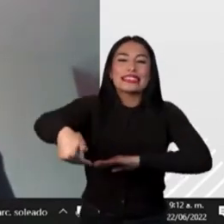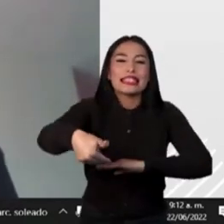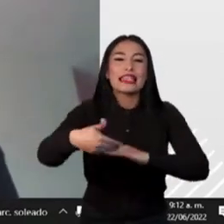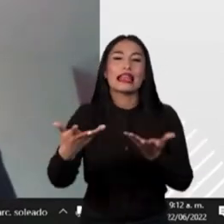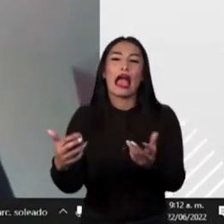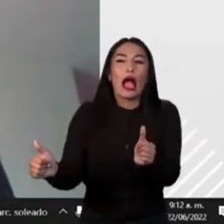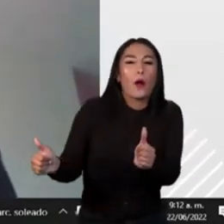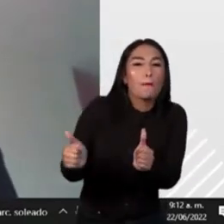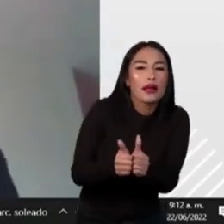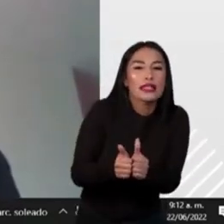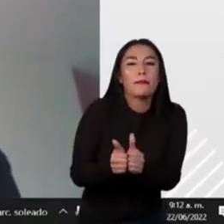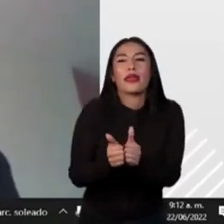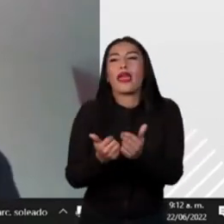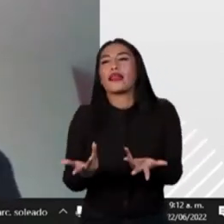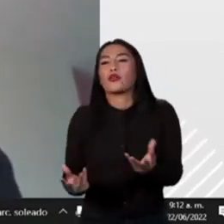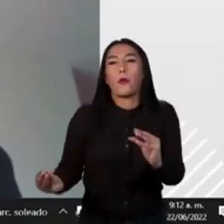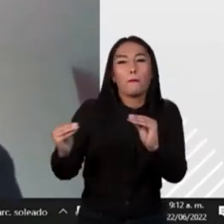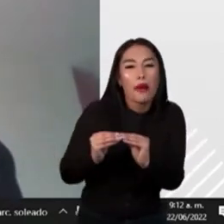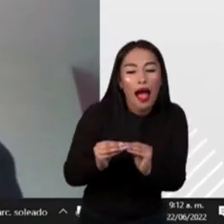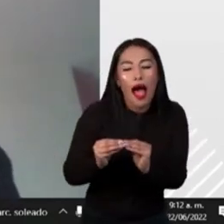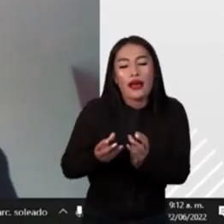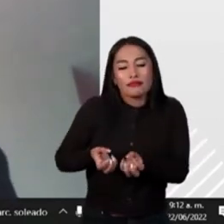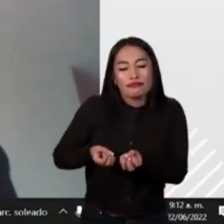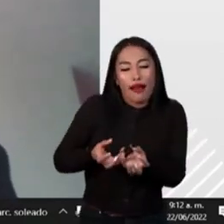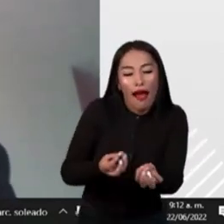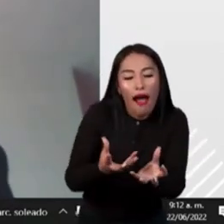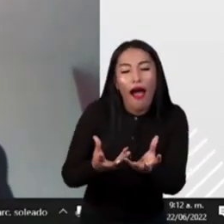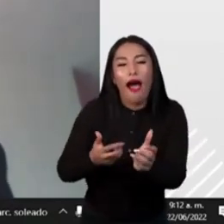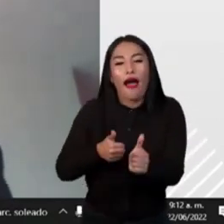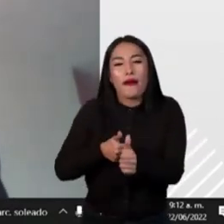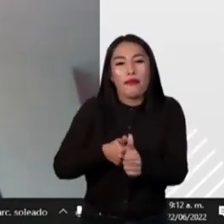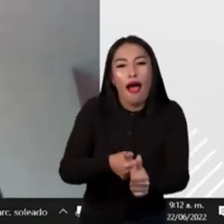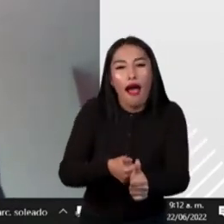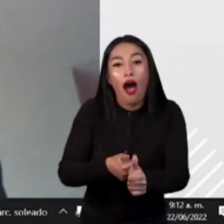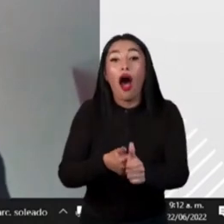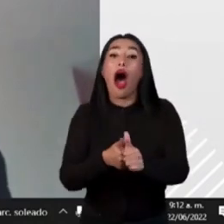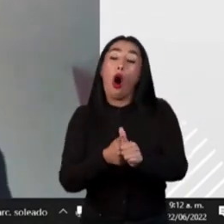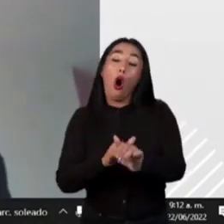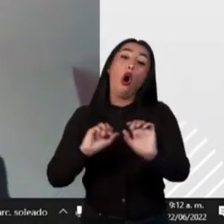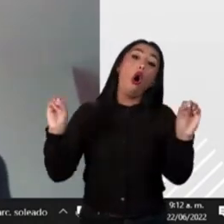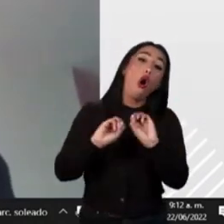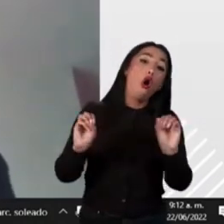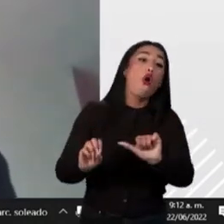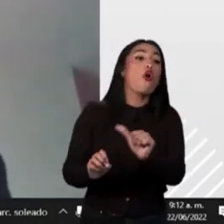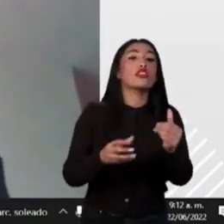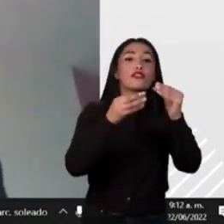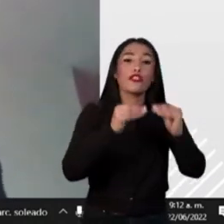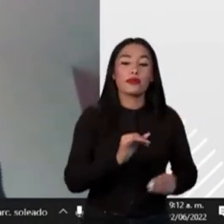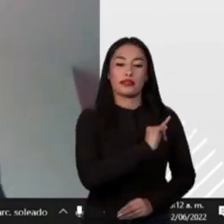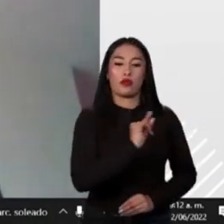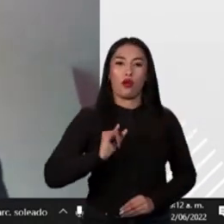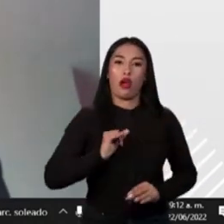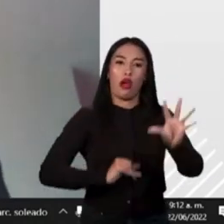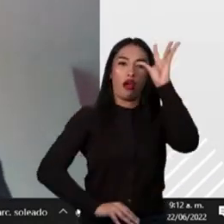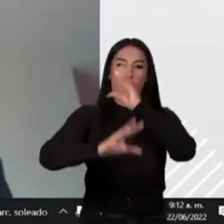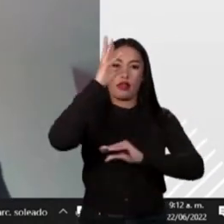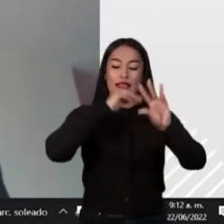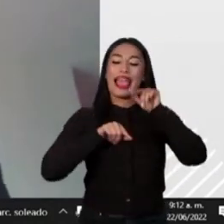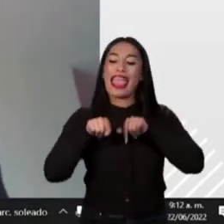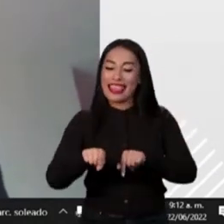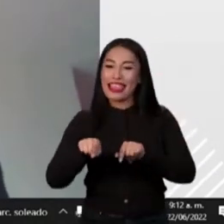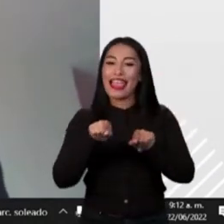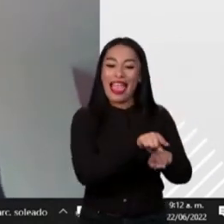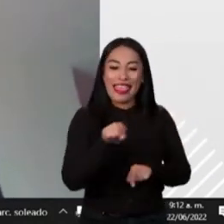muy colectivas y presenciales, y otras más individuales y de autonavegación. Y esa fragmentación, esa versatilidad,